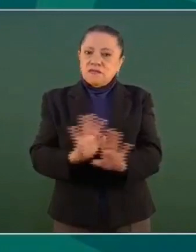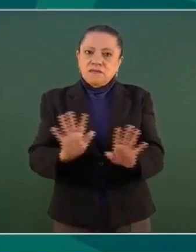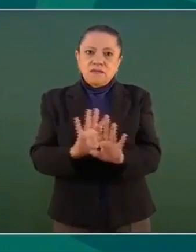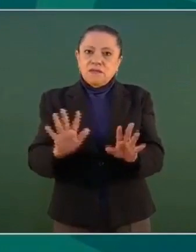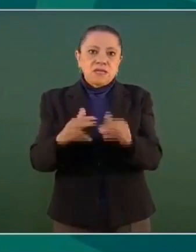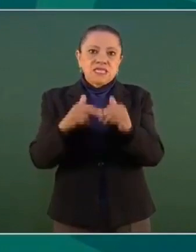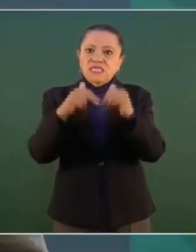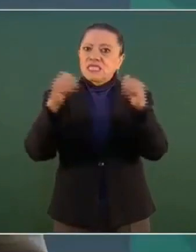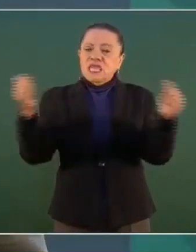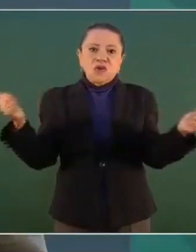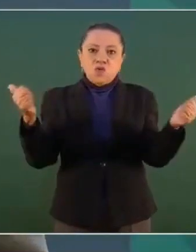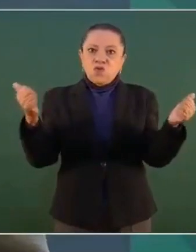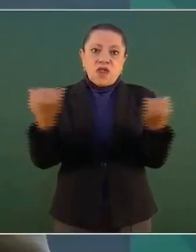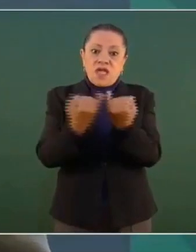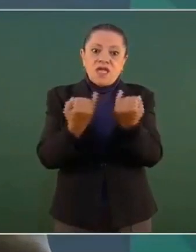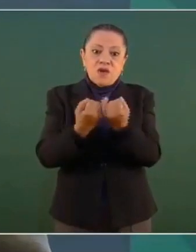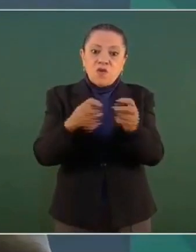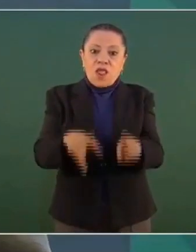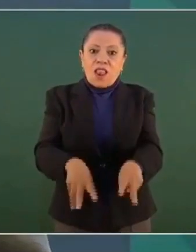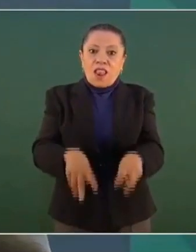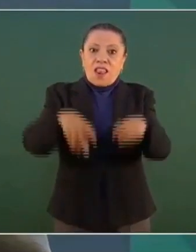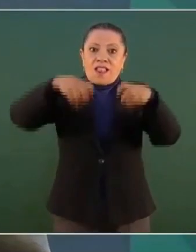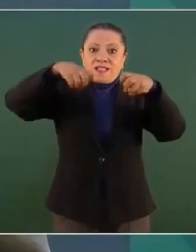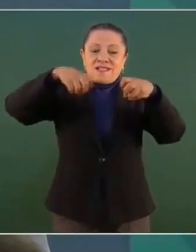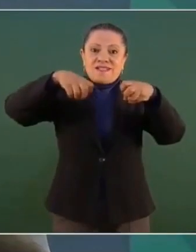ninguna explotación minera,